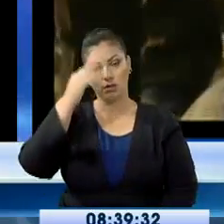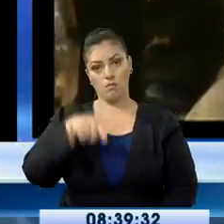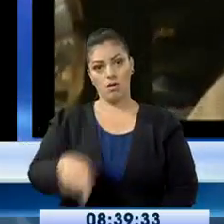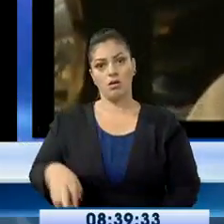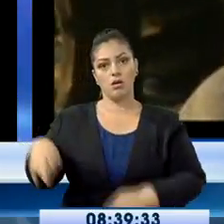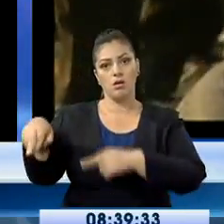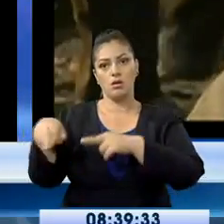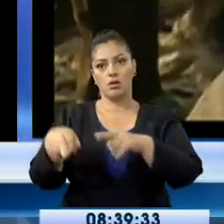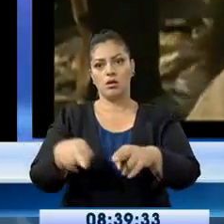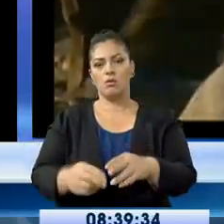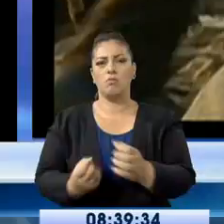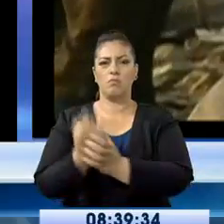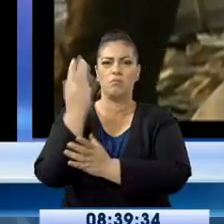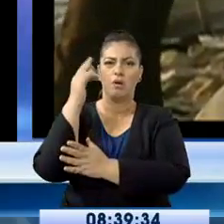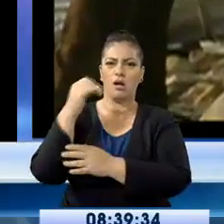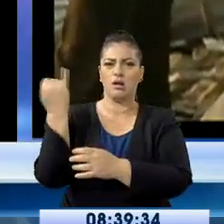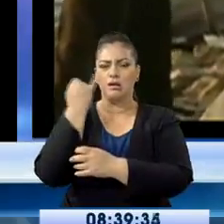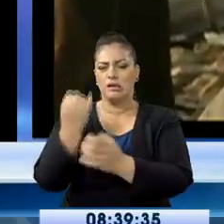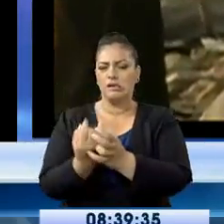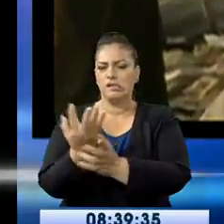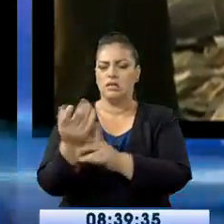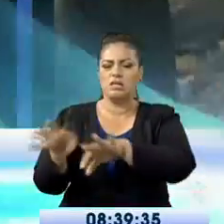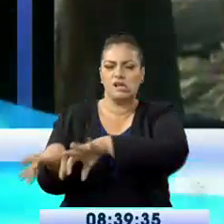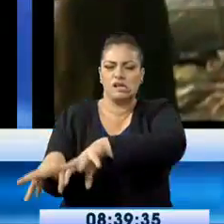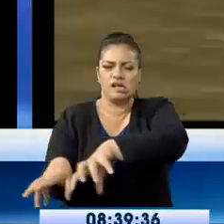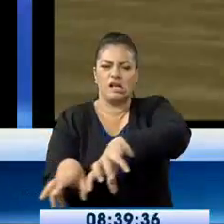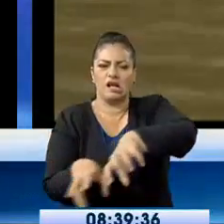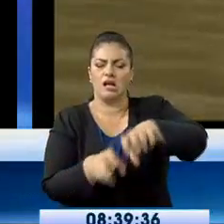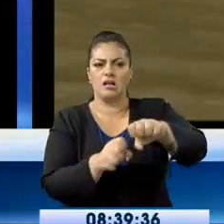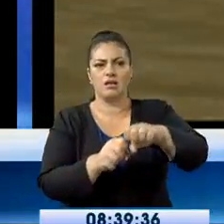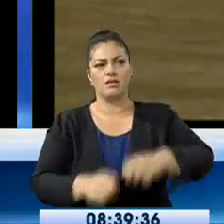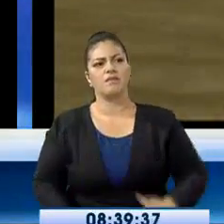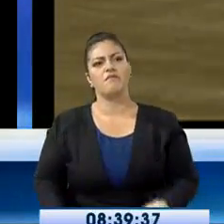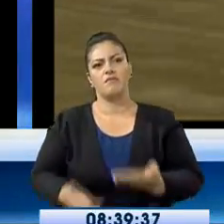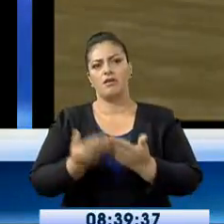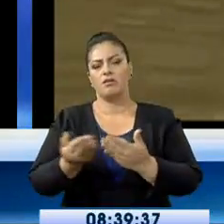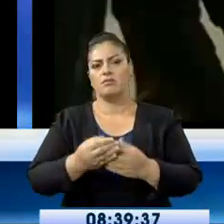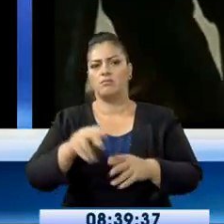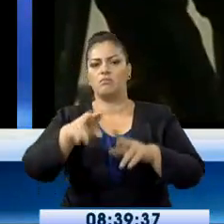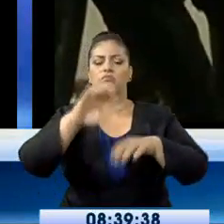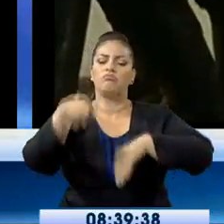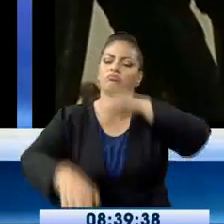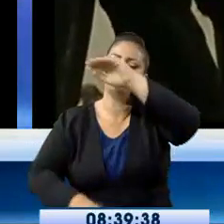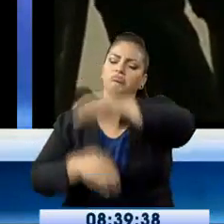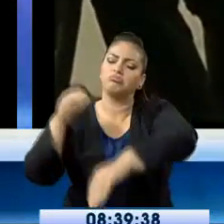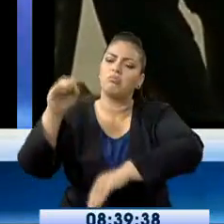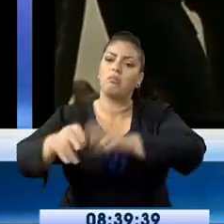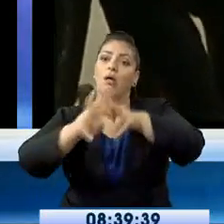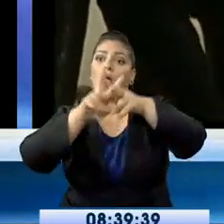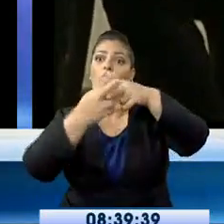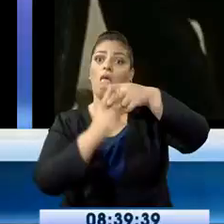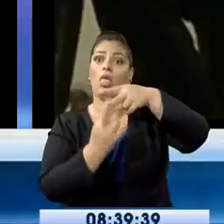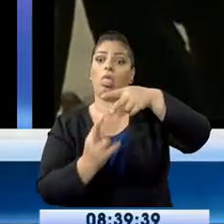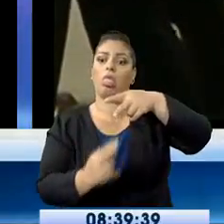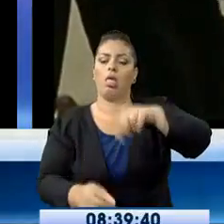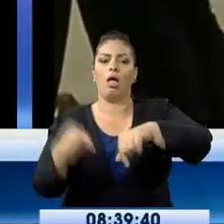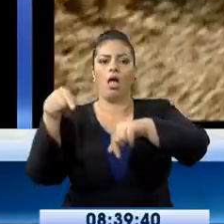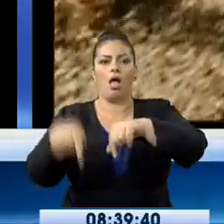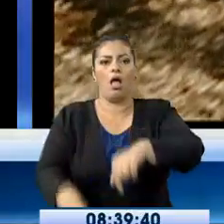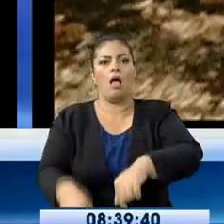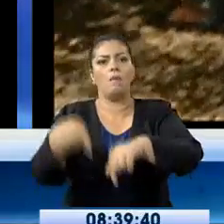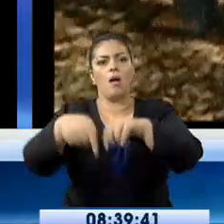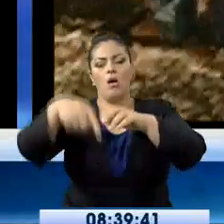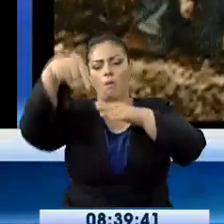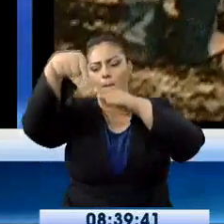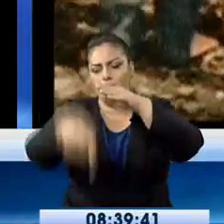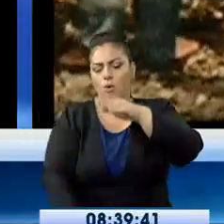viene arrastrando lachuguines, viene arrastrando árboles, y muchos de estos se quedan en el fondo del río. También los pescadores a veces pierden